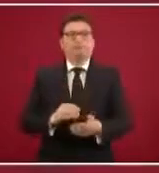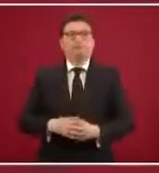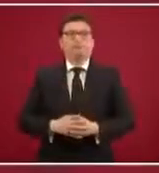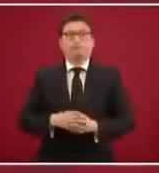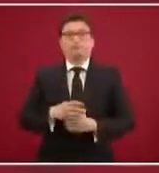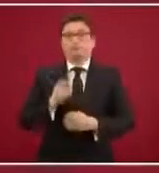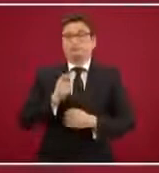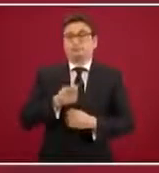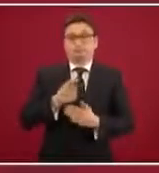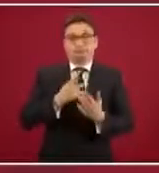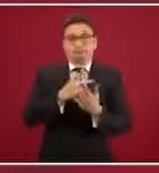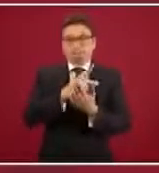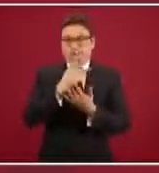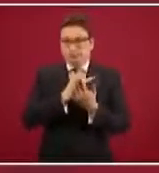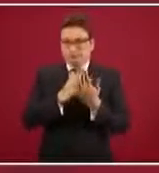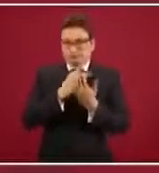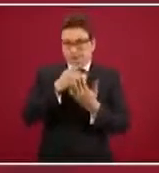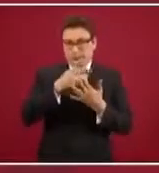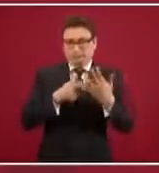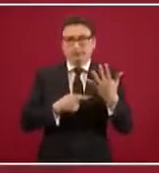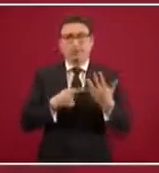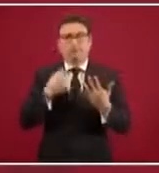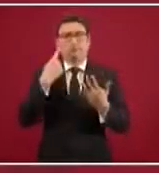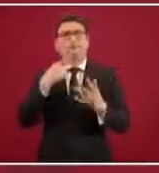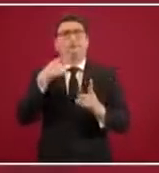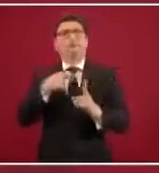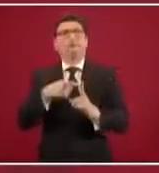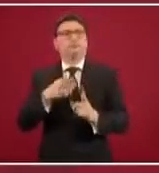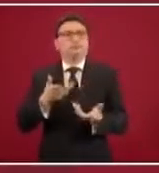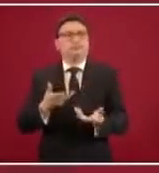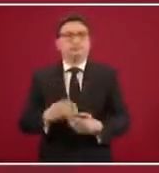el plan para